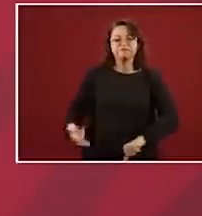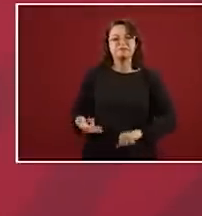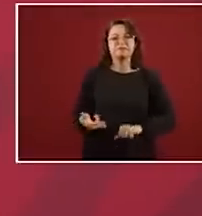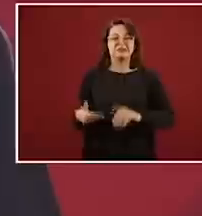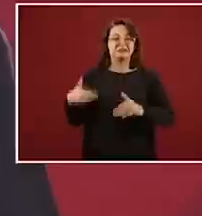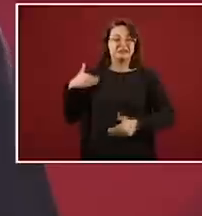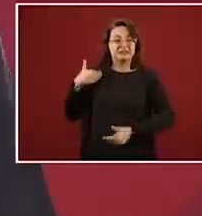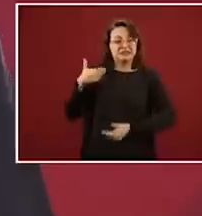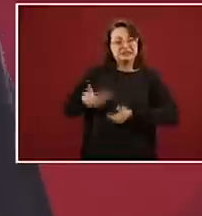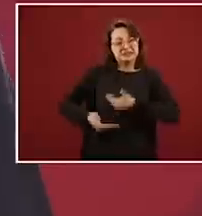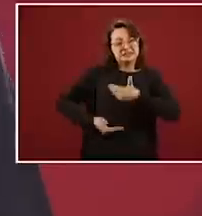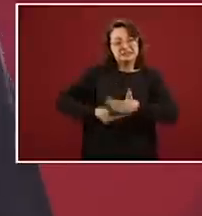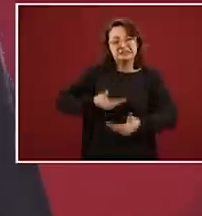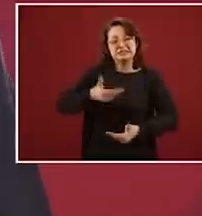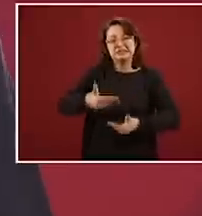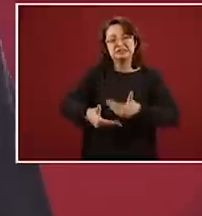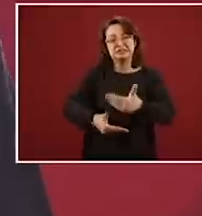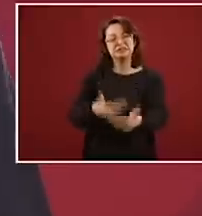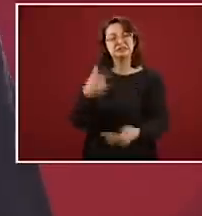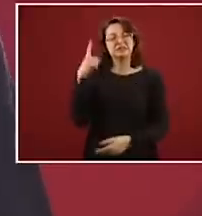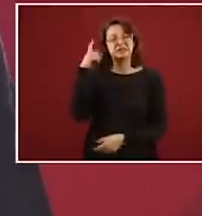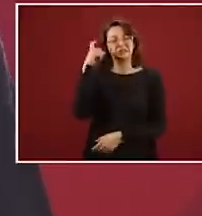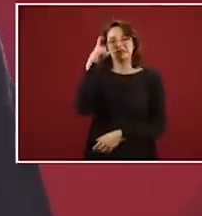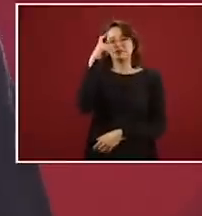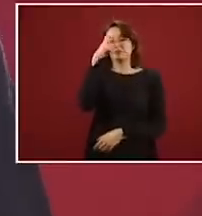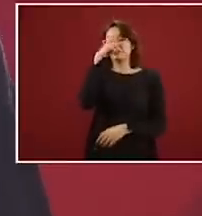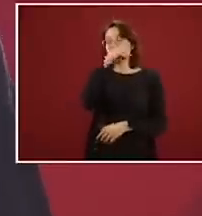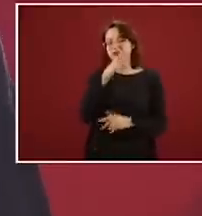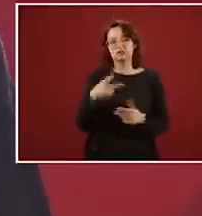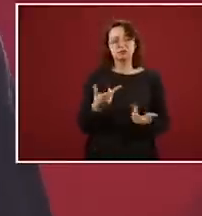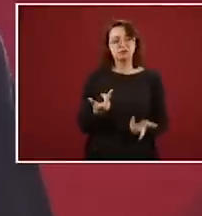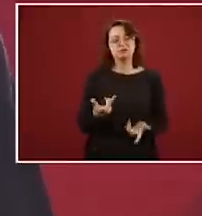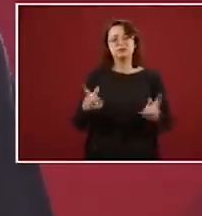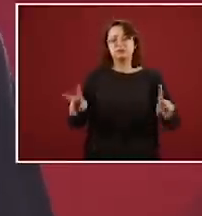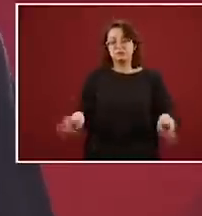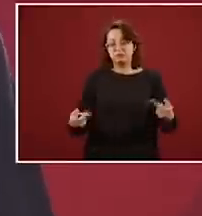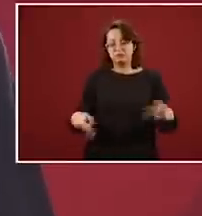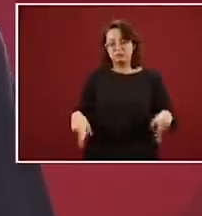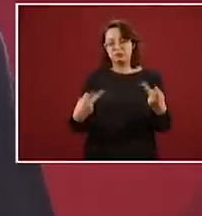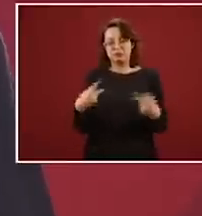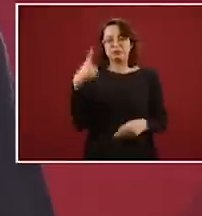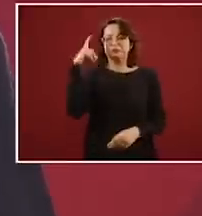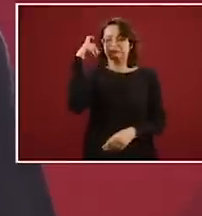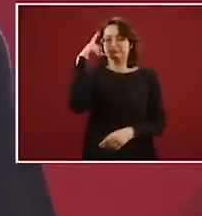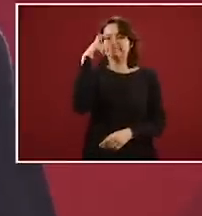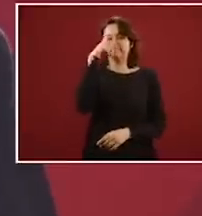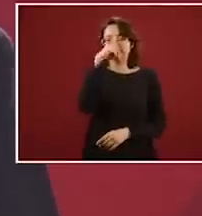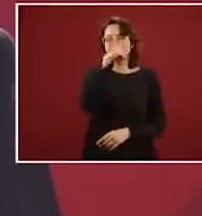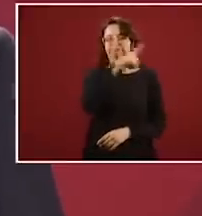complejo el de la venta de los aviones.